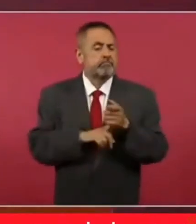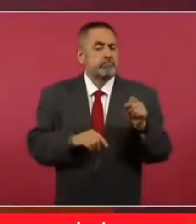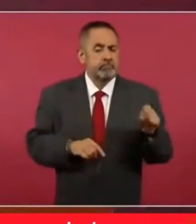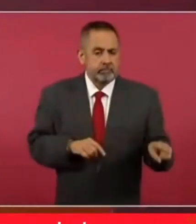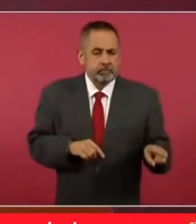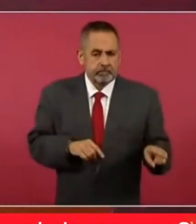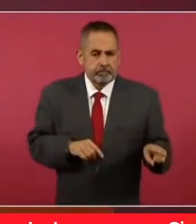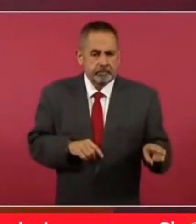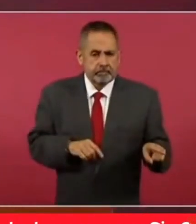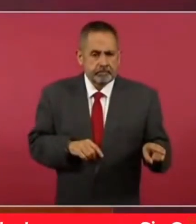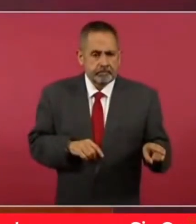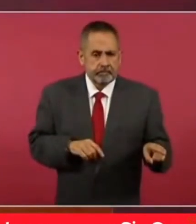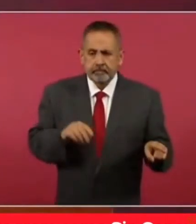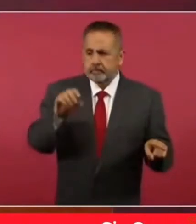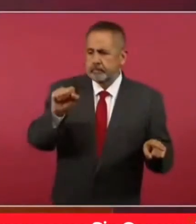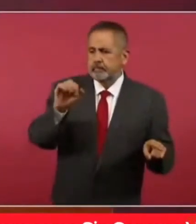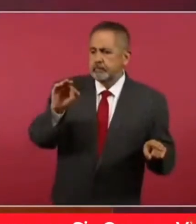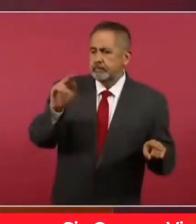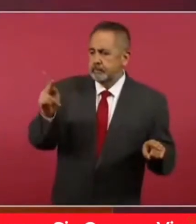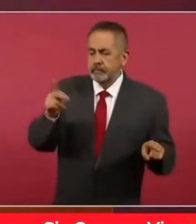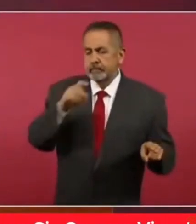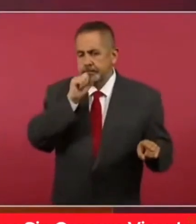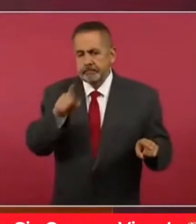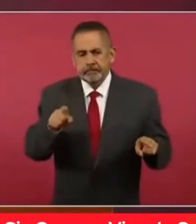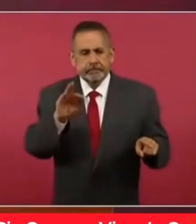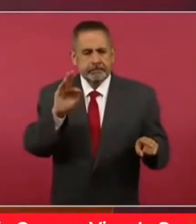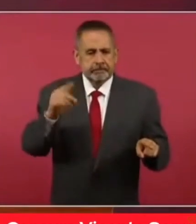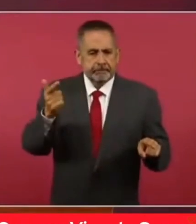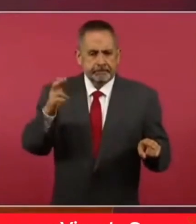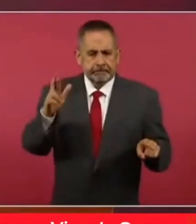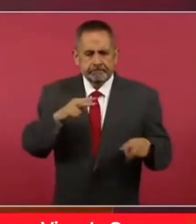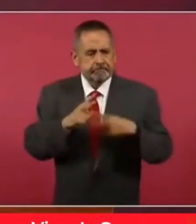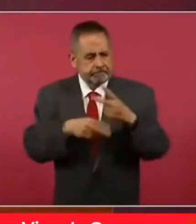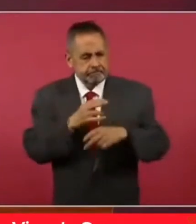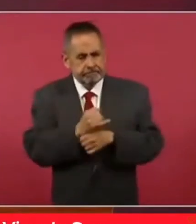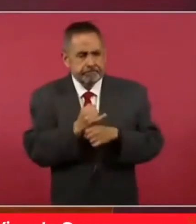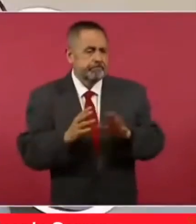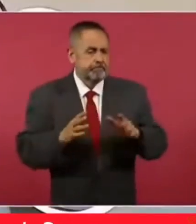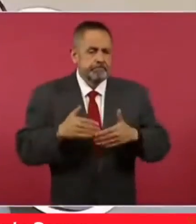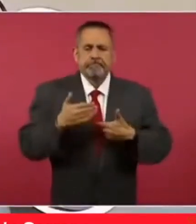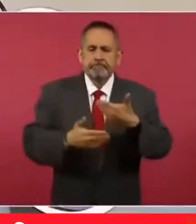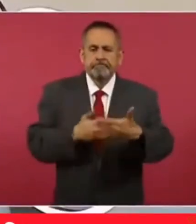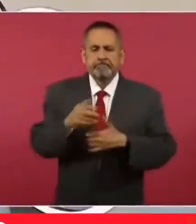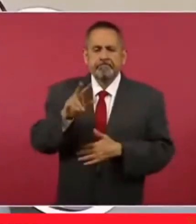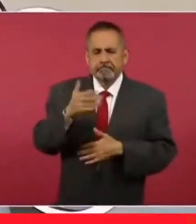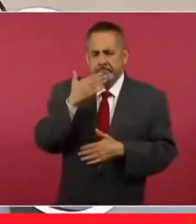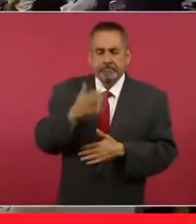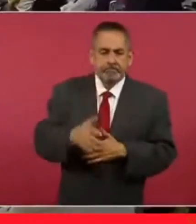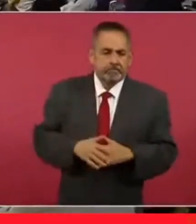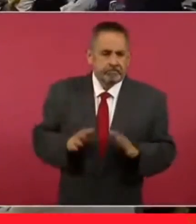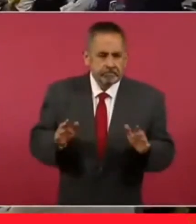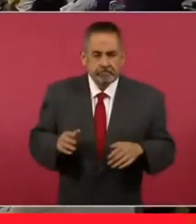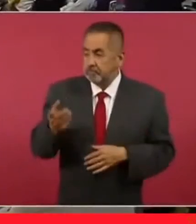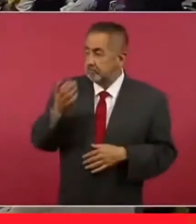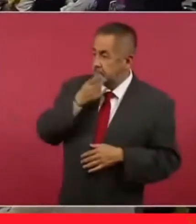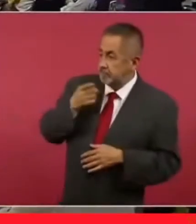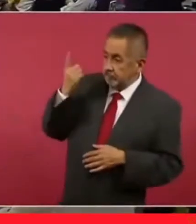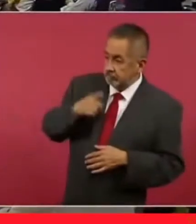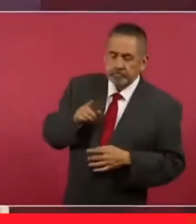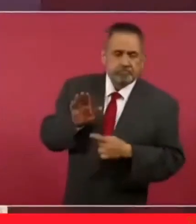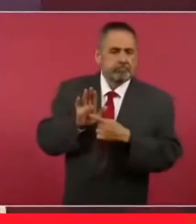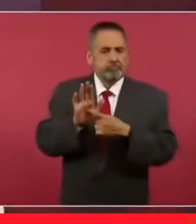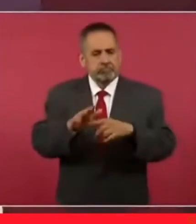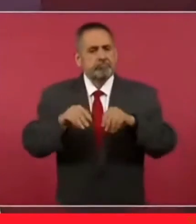tanto de la Función Pública como de la Fiscalía General de la República. Así que vamos avanzando, y pues cuando usted nos ordene